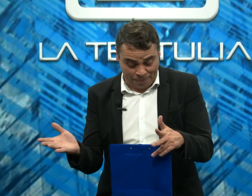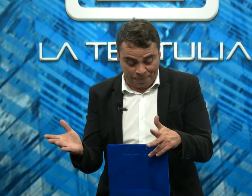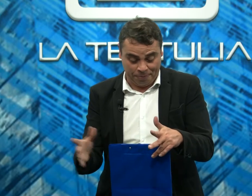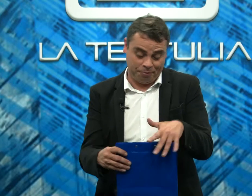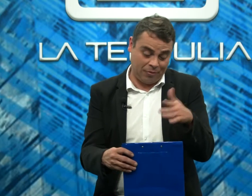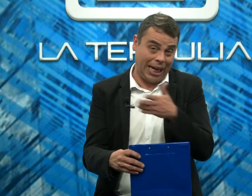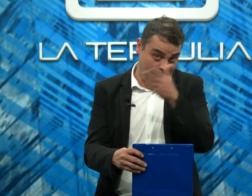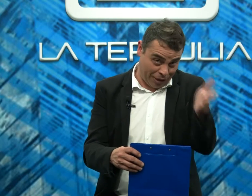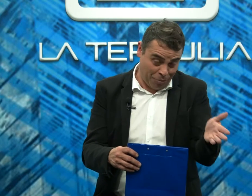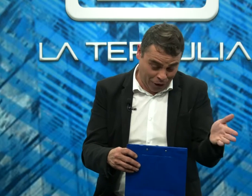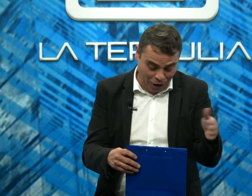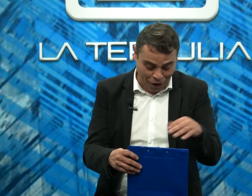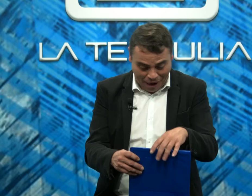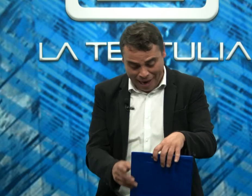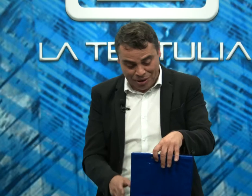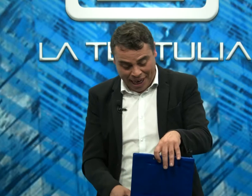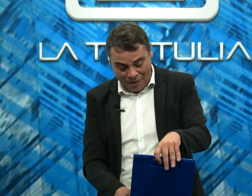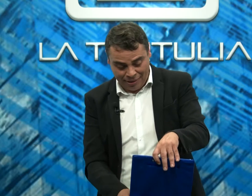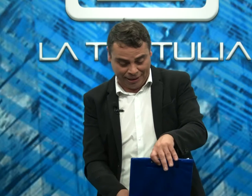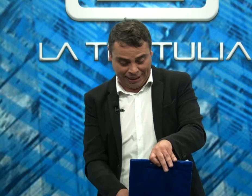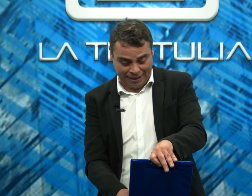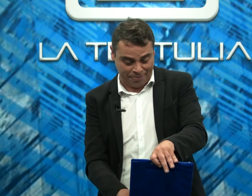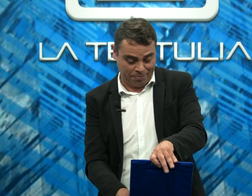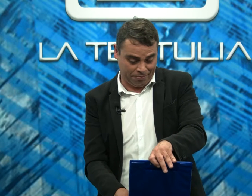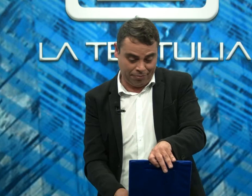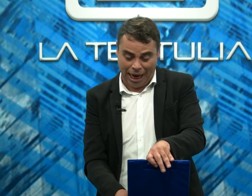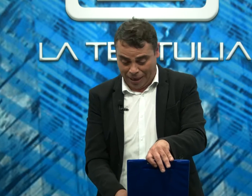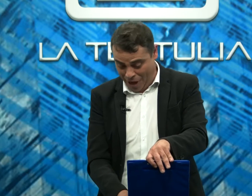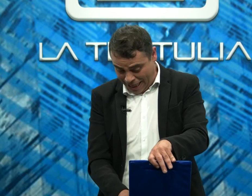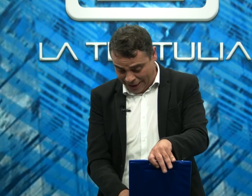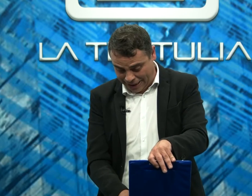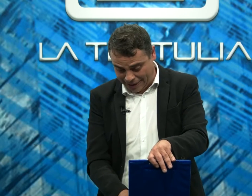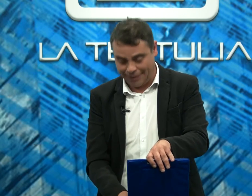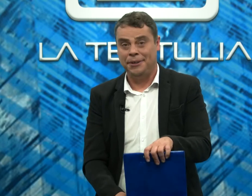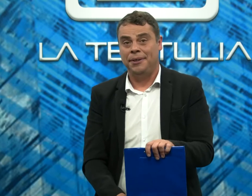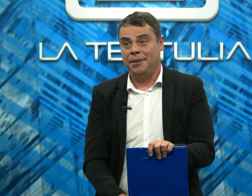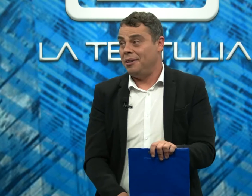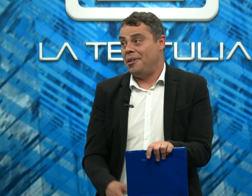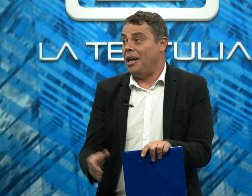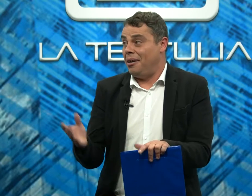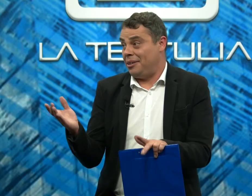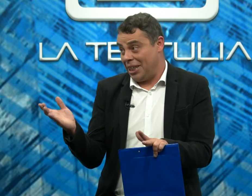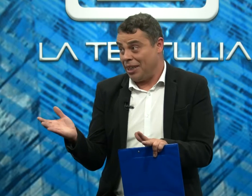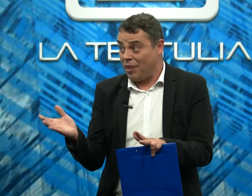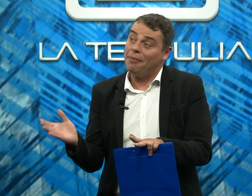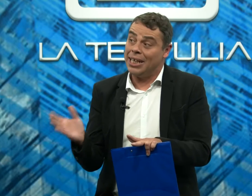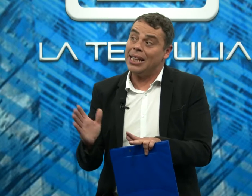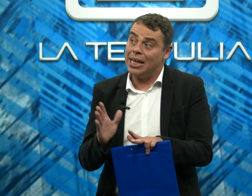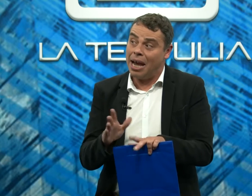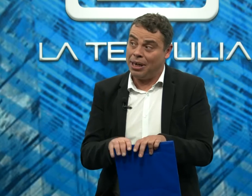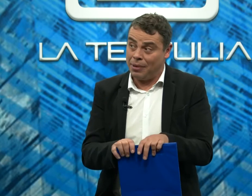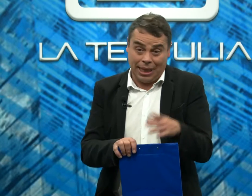pues tras ver cómo nos lo anunciaban, hagamos análisis. Tenerife